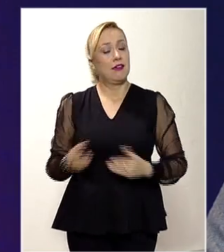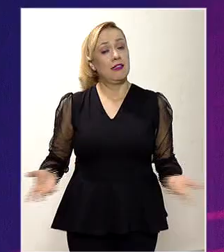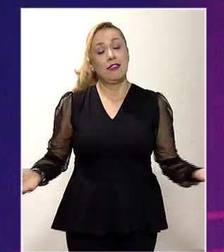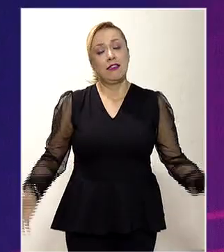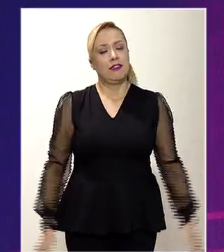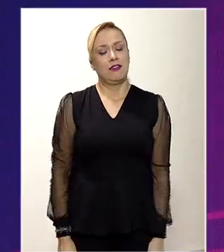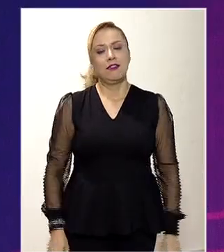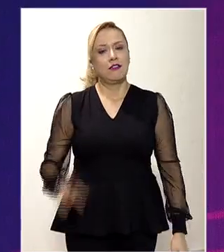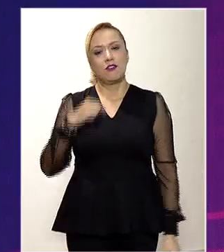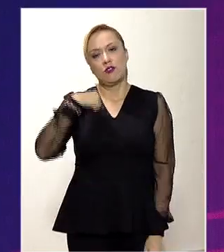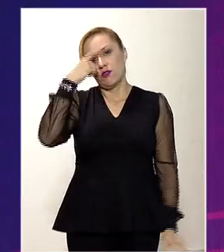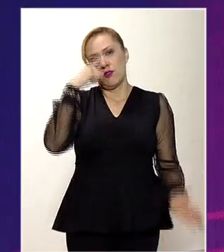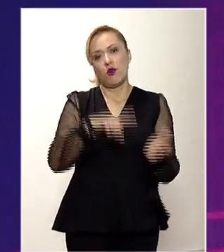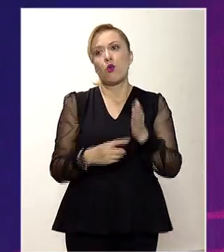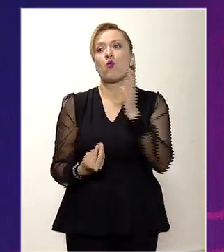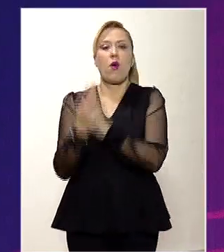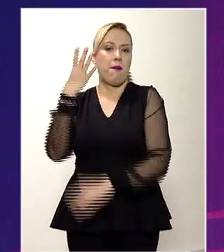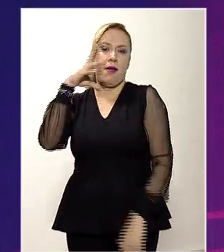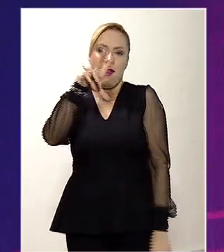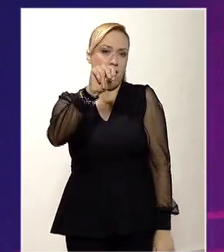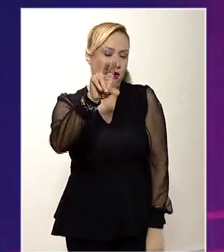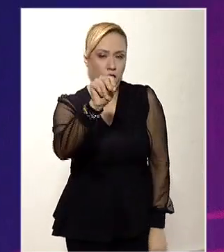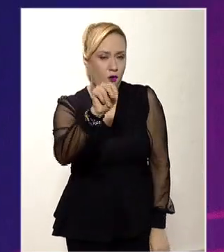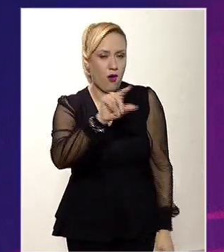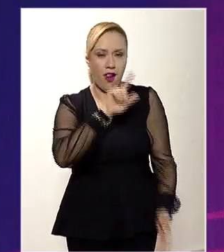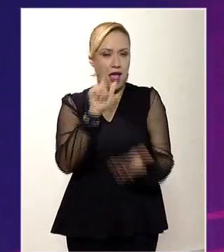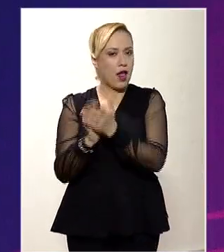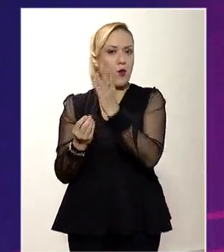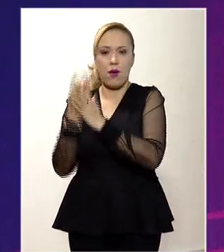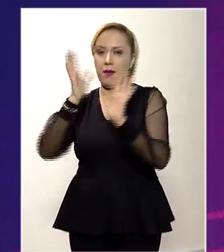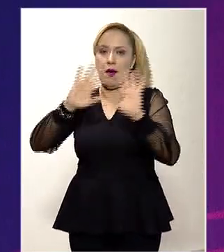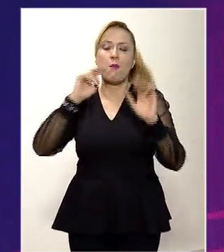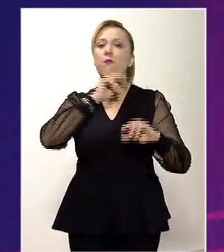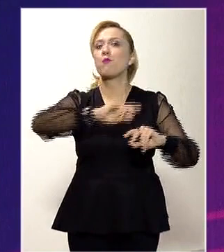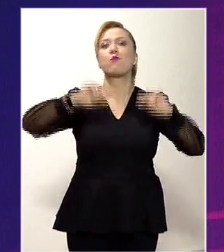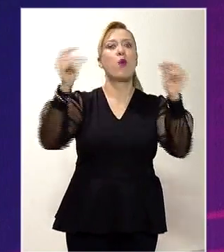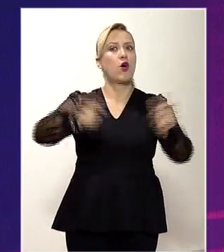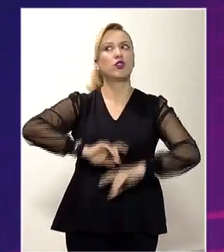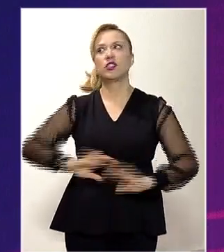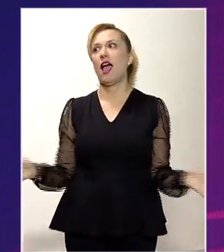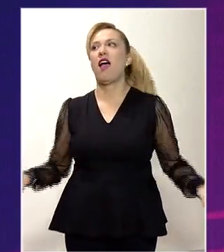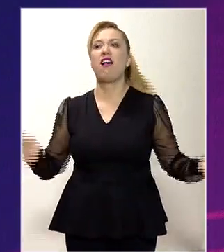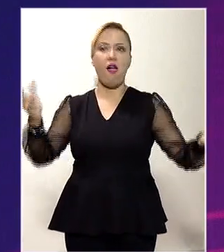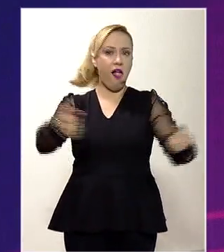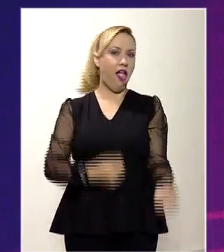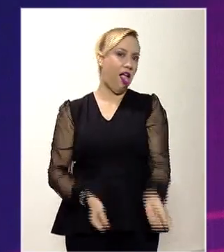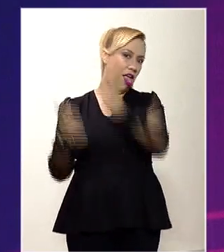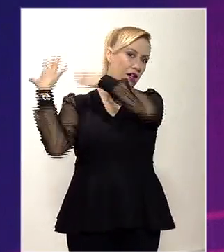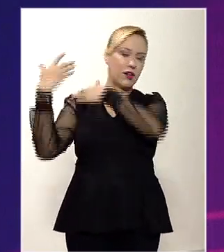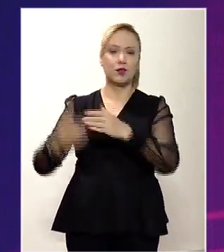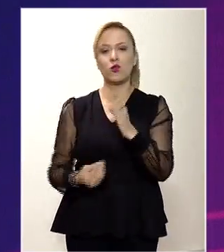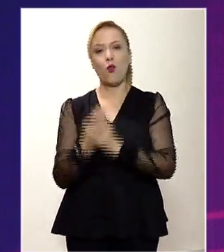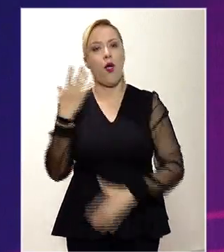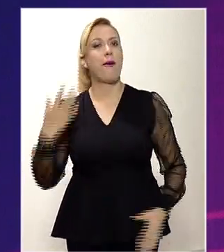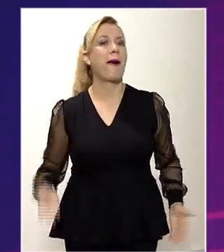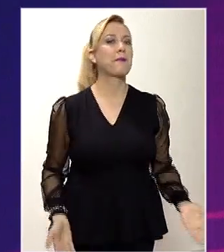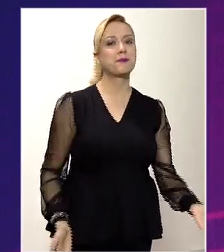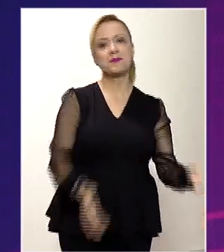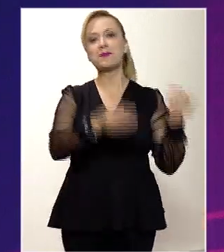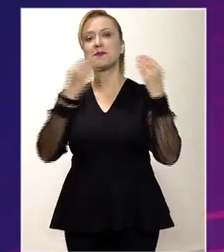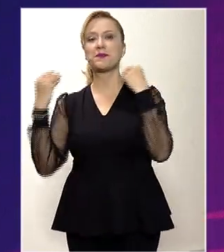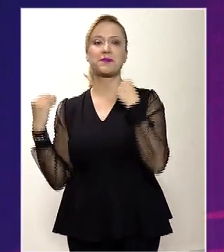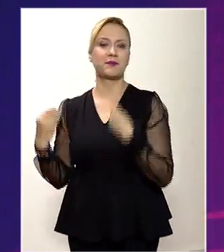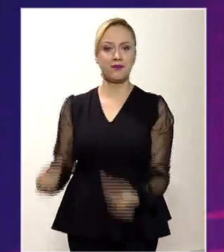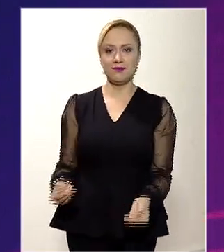No creo que se requiera una nueva ahorita, también estoy de acuerdo, o sea, creo que es muy pronto para decir, ya, tiremos todo y vámonos otra